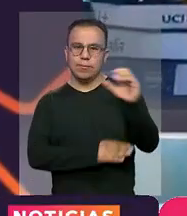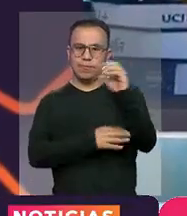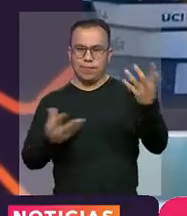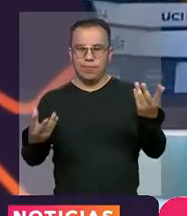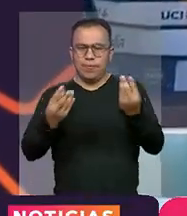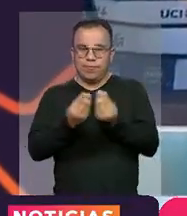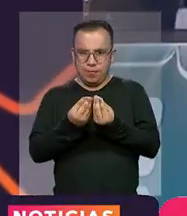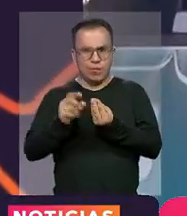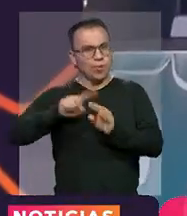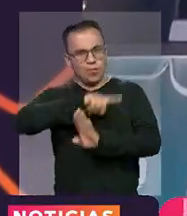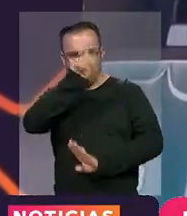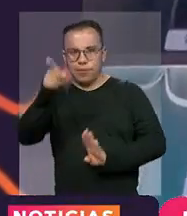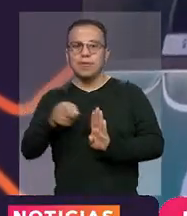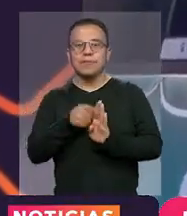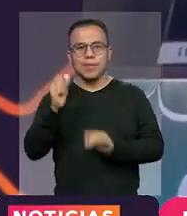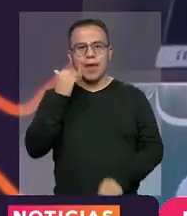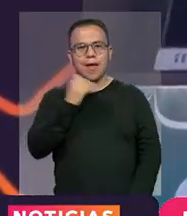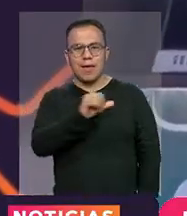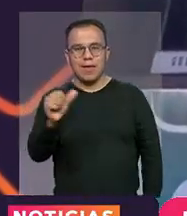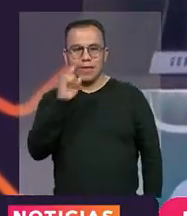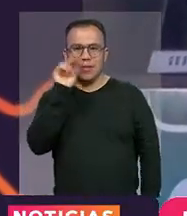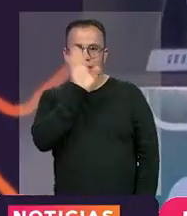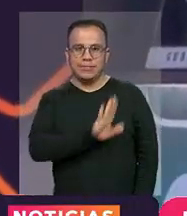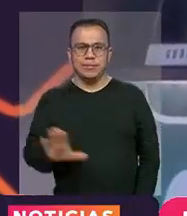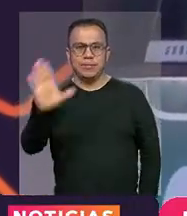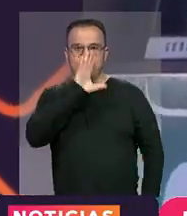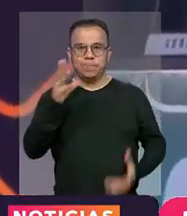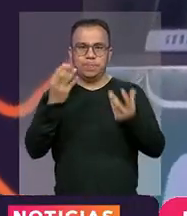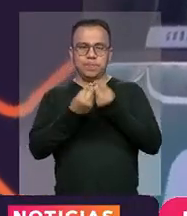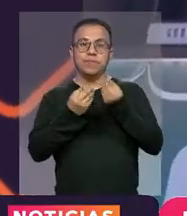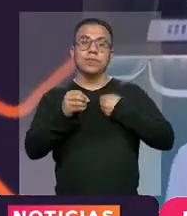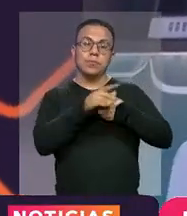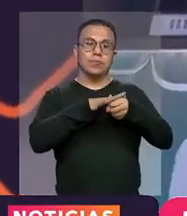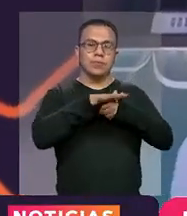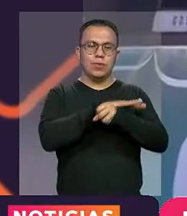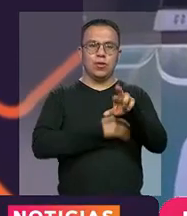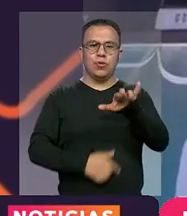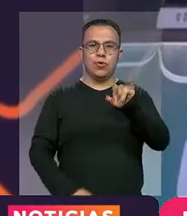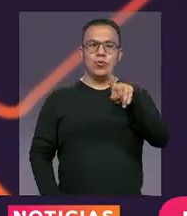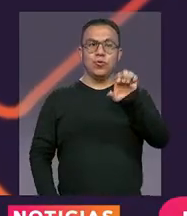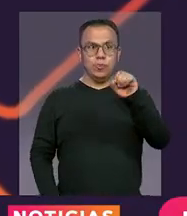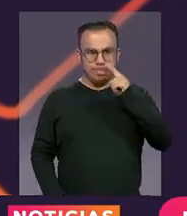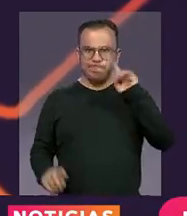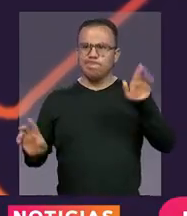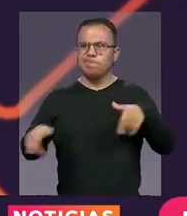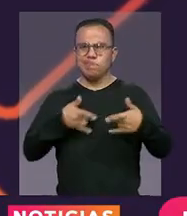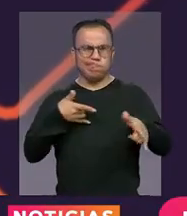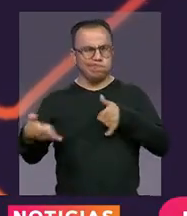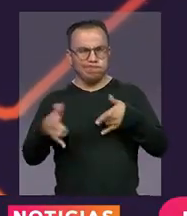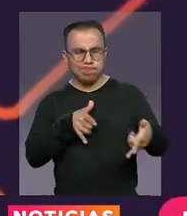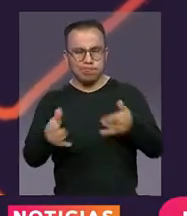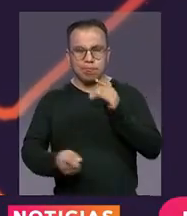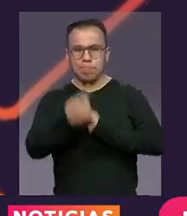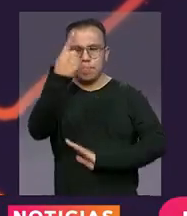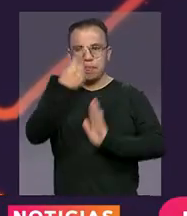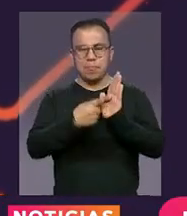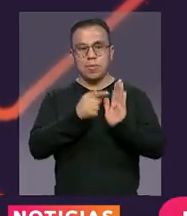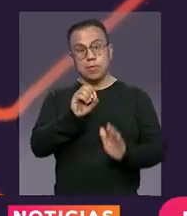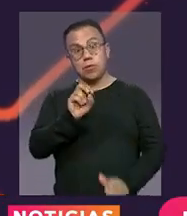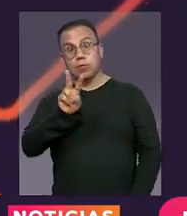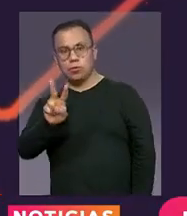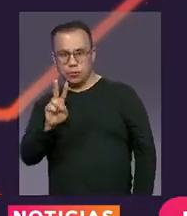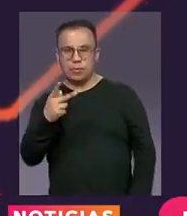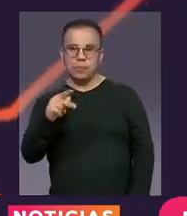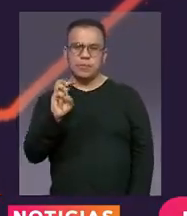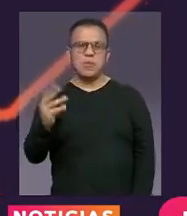equipo conformado en su totalidad por ciclistas nacionales. Las dirigidas por la cundinamarquesa Rocío Parrado afrontarán un duro recorrido de 1.002 kilómetros por